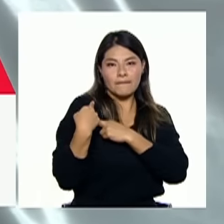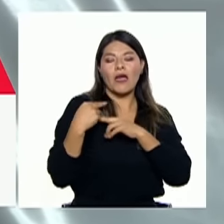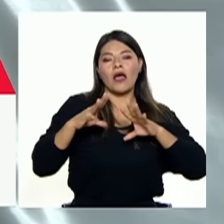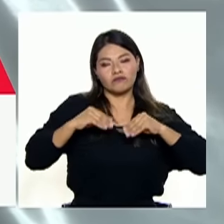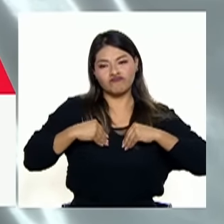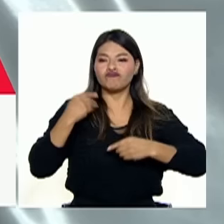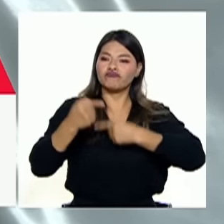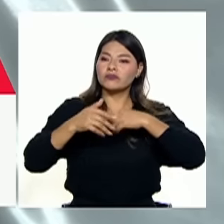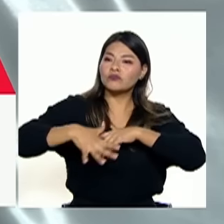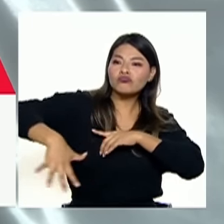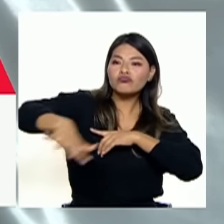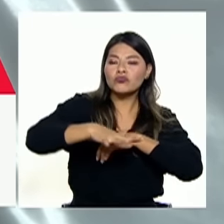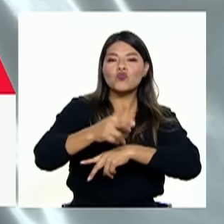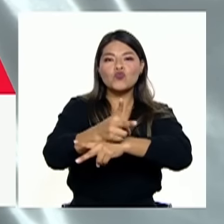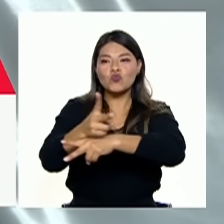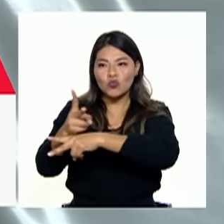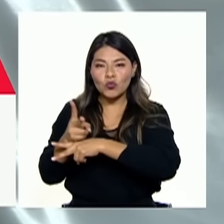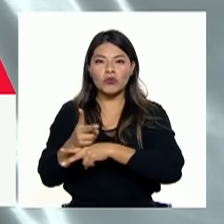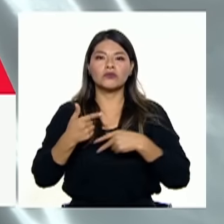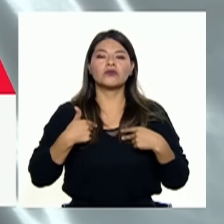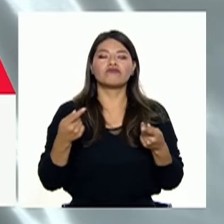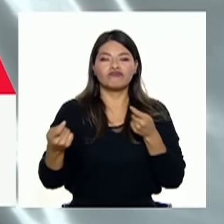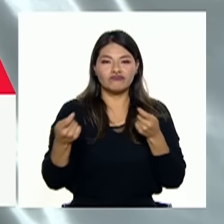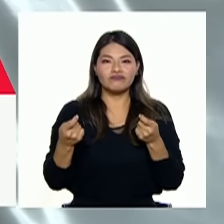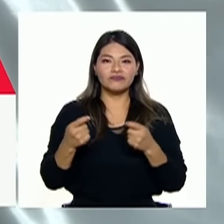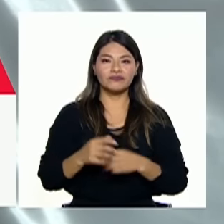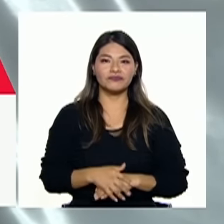asumimos durante nuestra gestión.